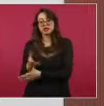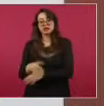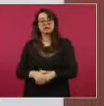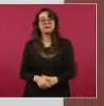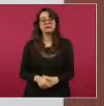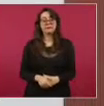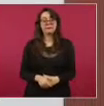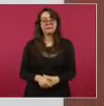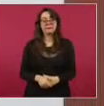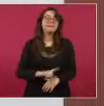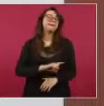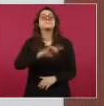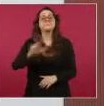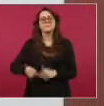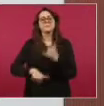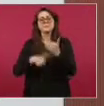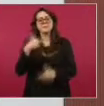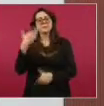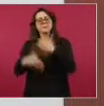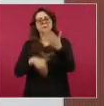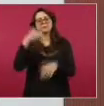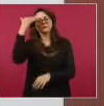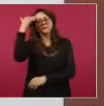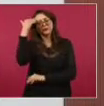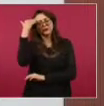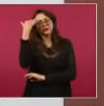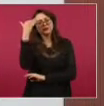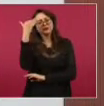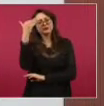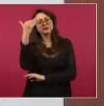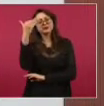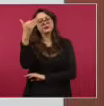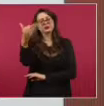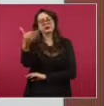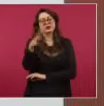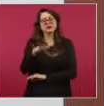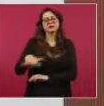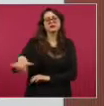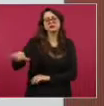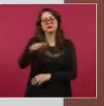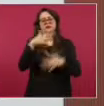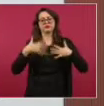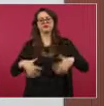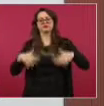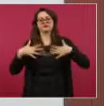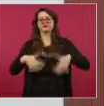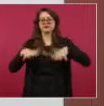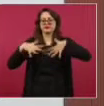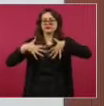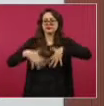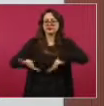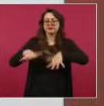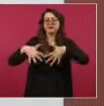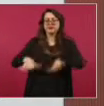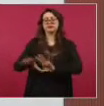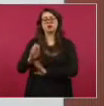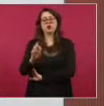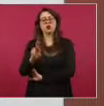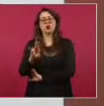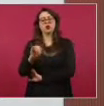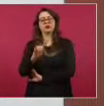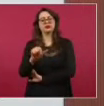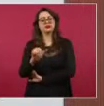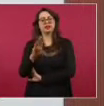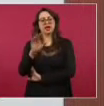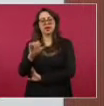de Cananea se produjo la rebelión en la zona textilera de Orizaba, particularmente